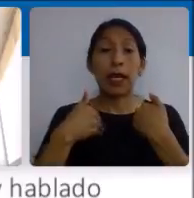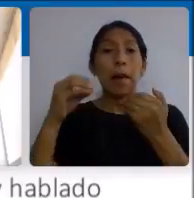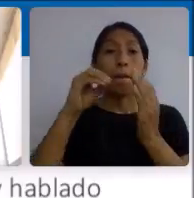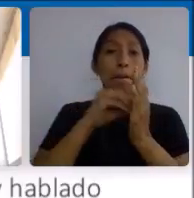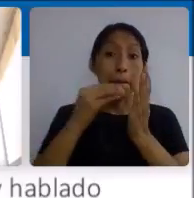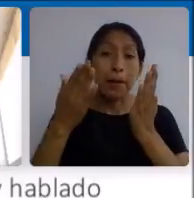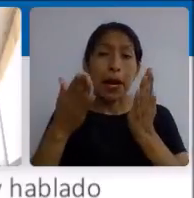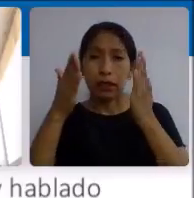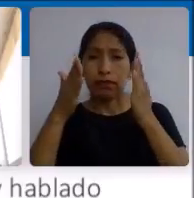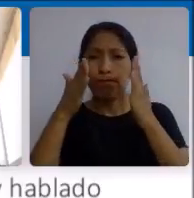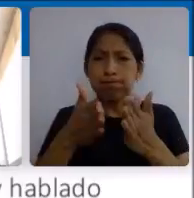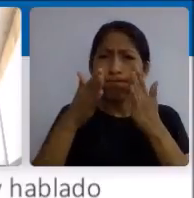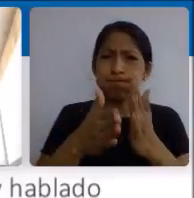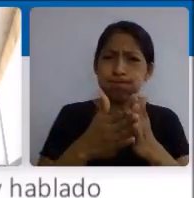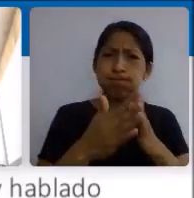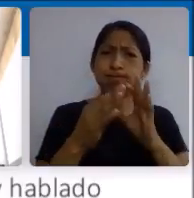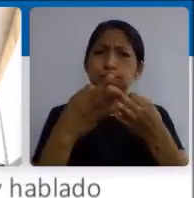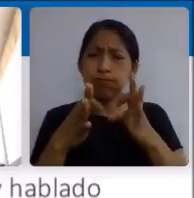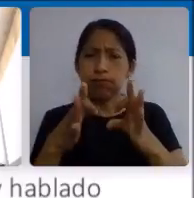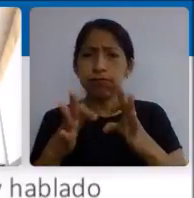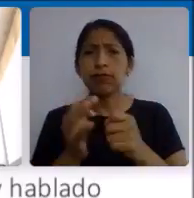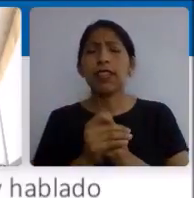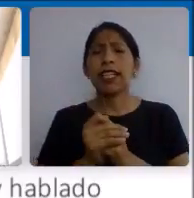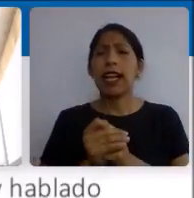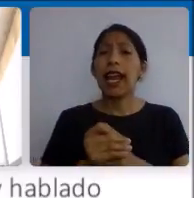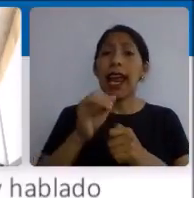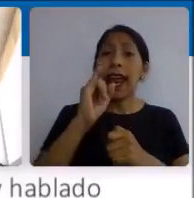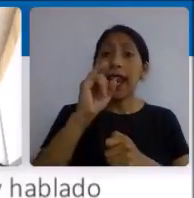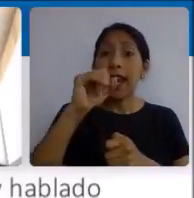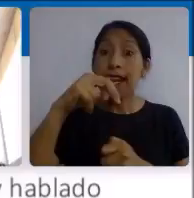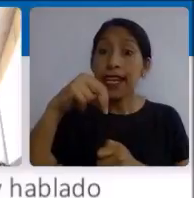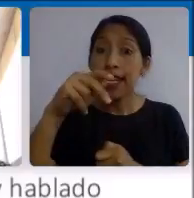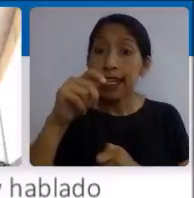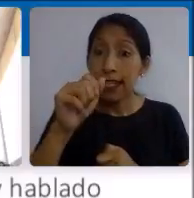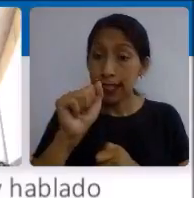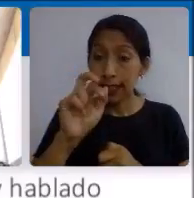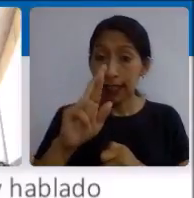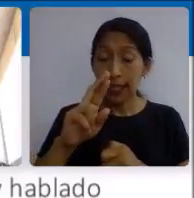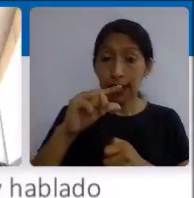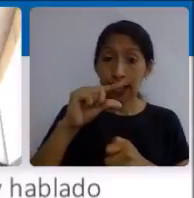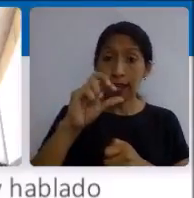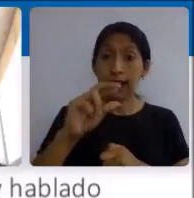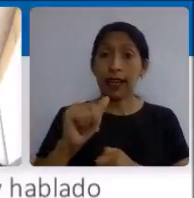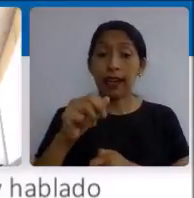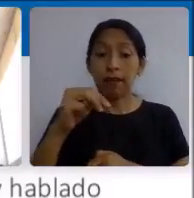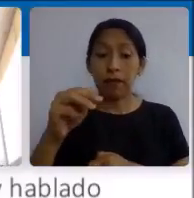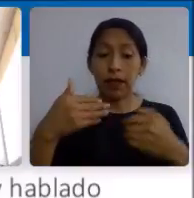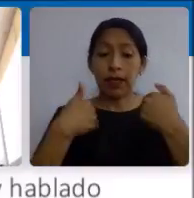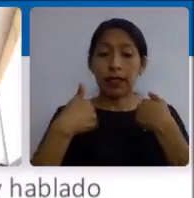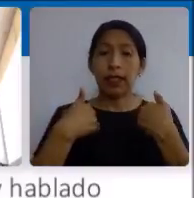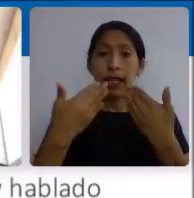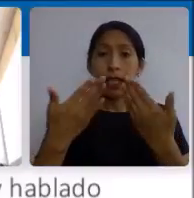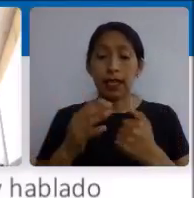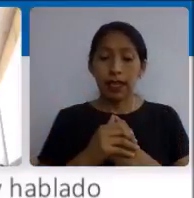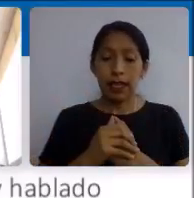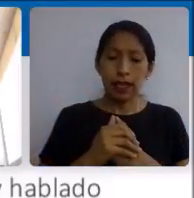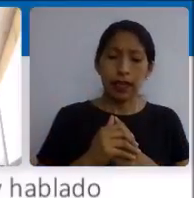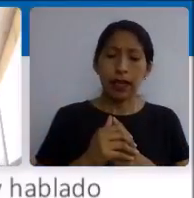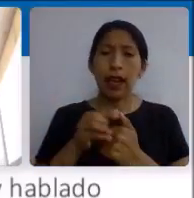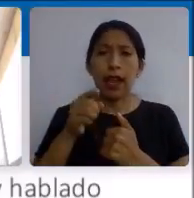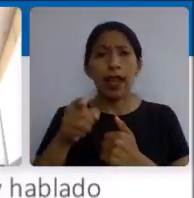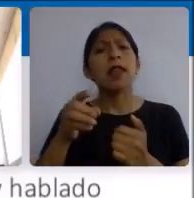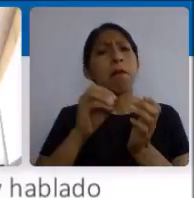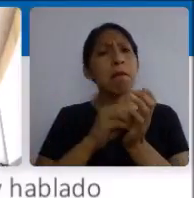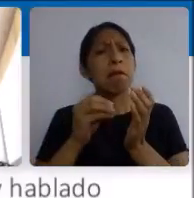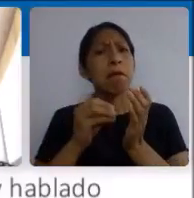Sin embargo, Instagram es una red social que está más utilizada para un segmento más joven, un segmento más millennial,